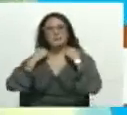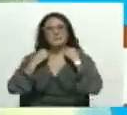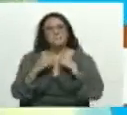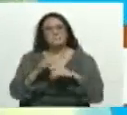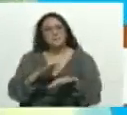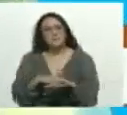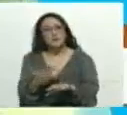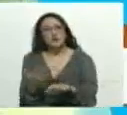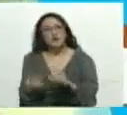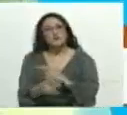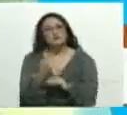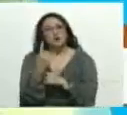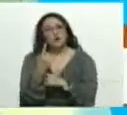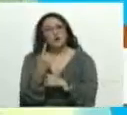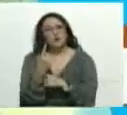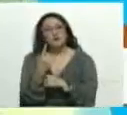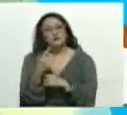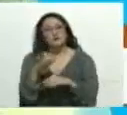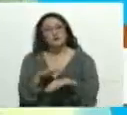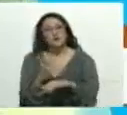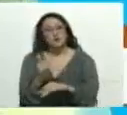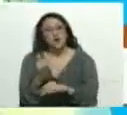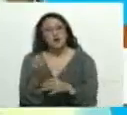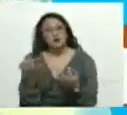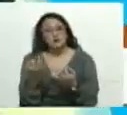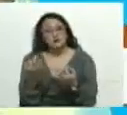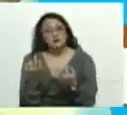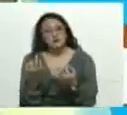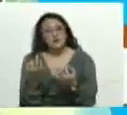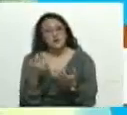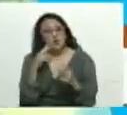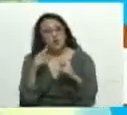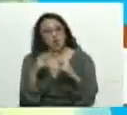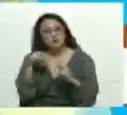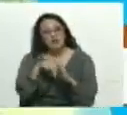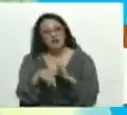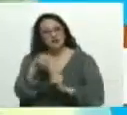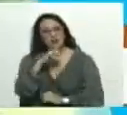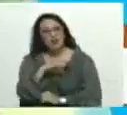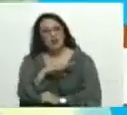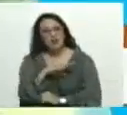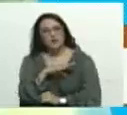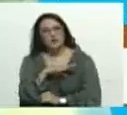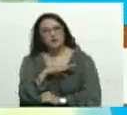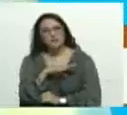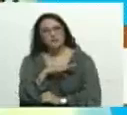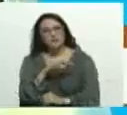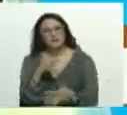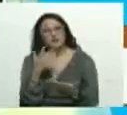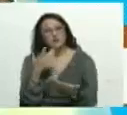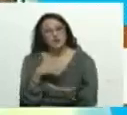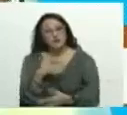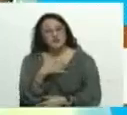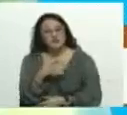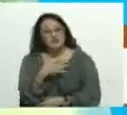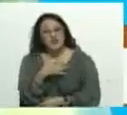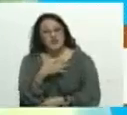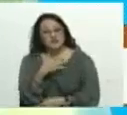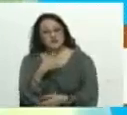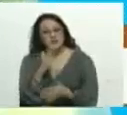surge porque cuando se tiene esa certeza cuando uno conoce su historia como decía el comandante cuando uno se siente